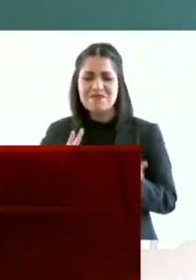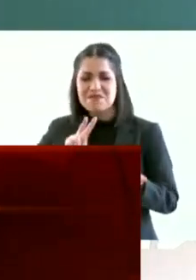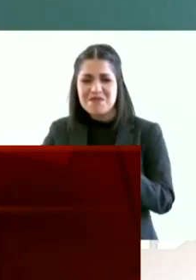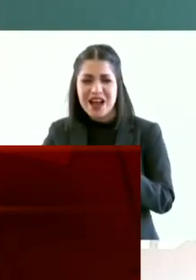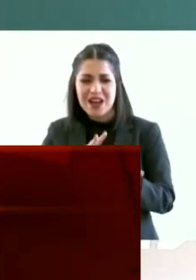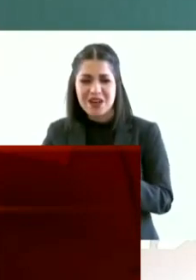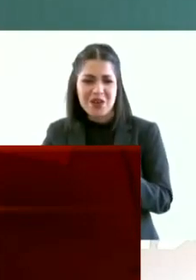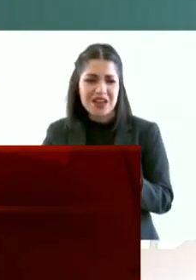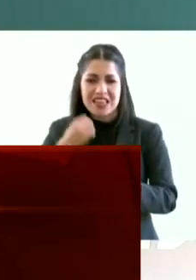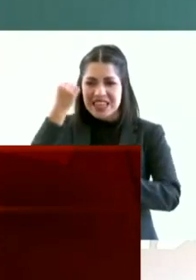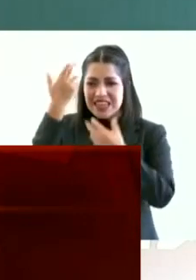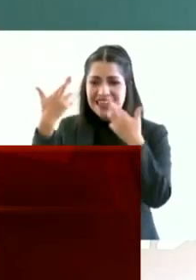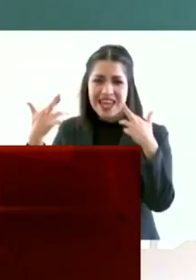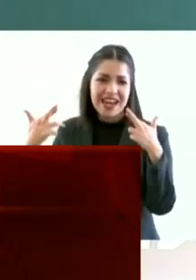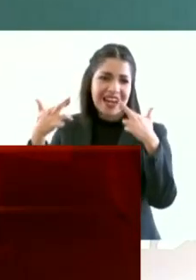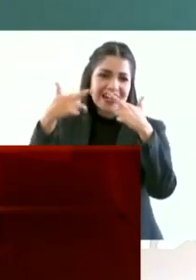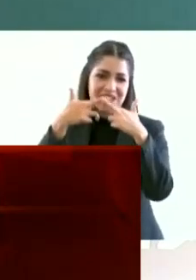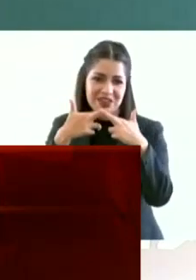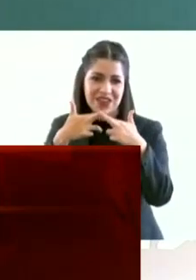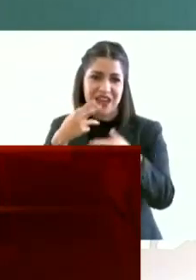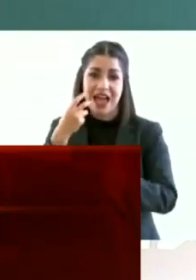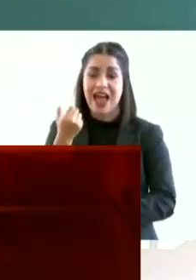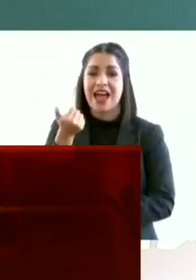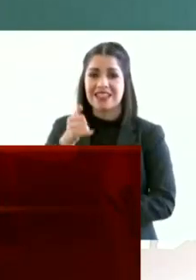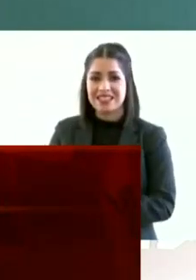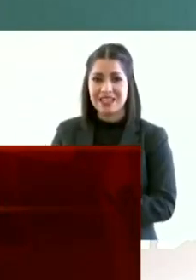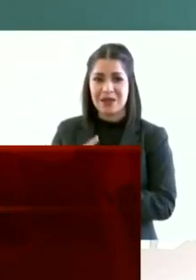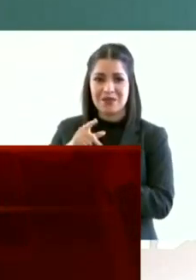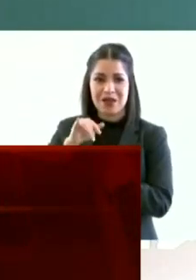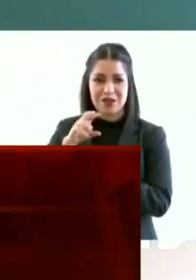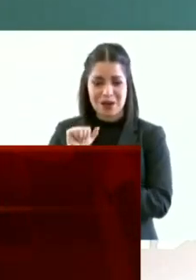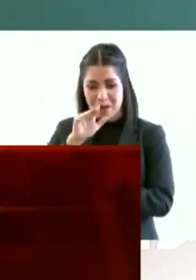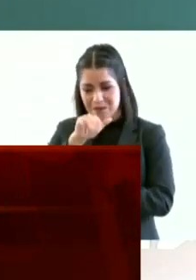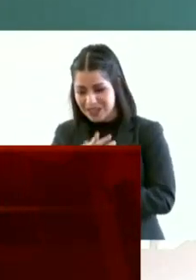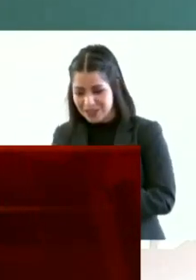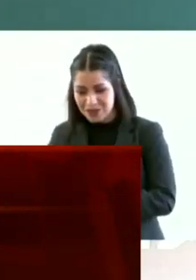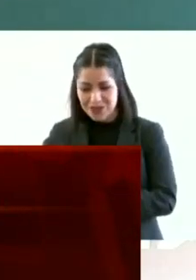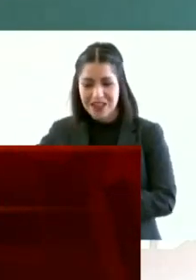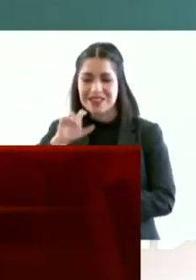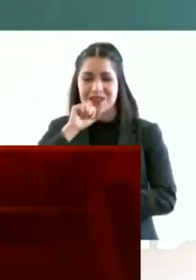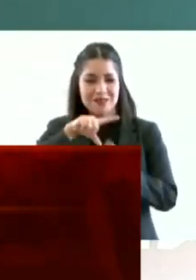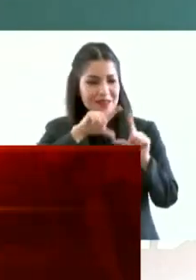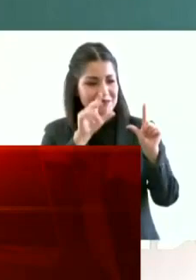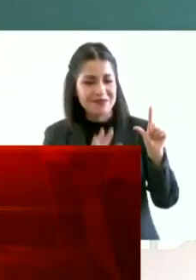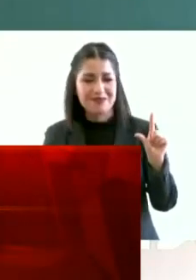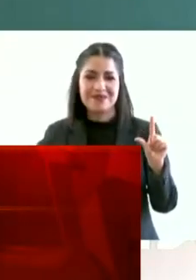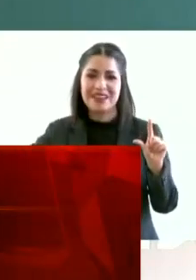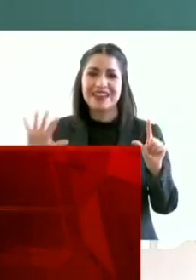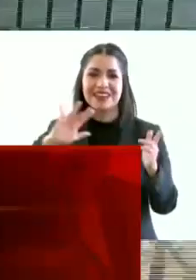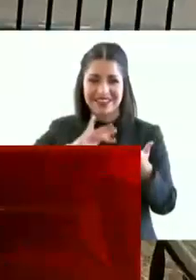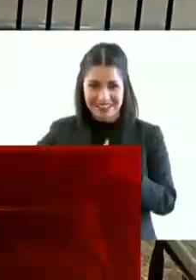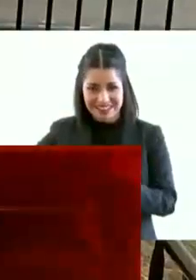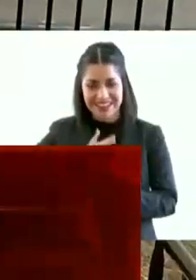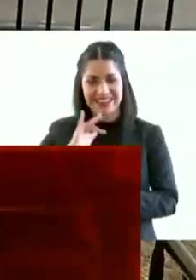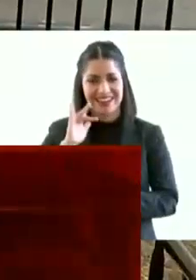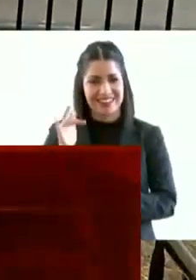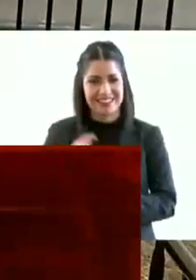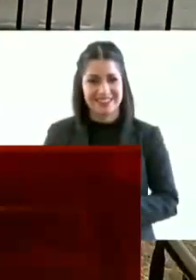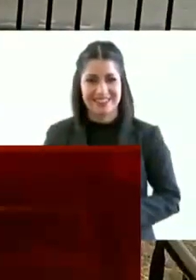espirituales. Eso es Pajacuarán, eso es Michoacán, eso es México. Muchas gracias.